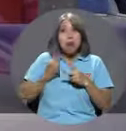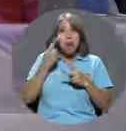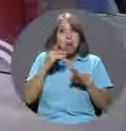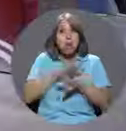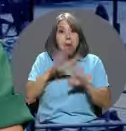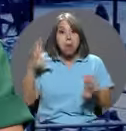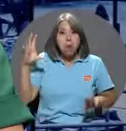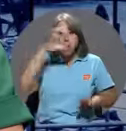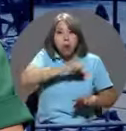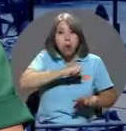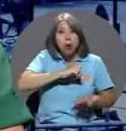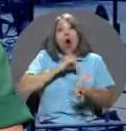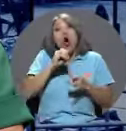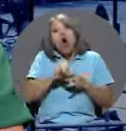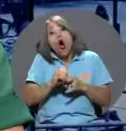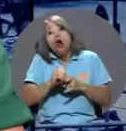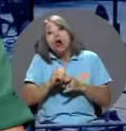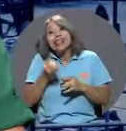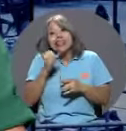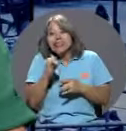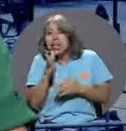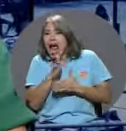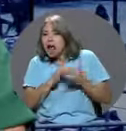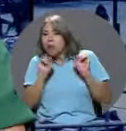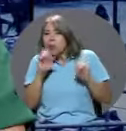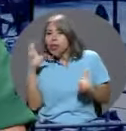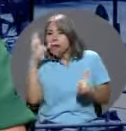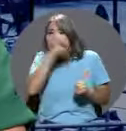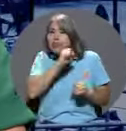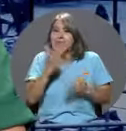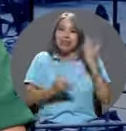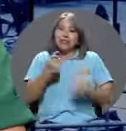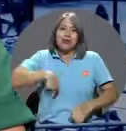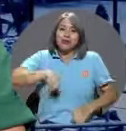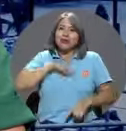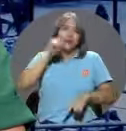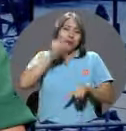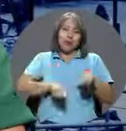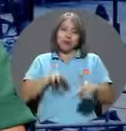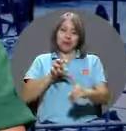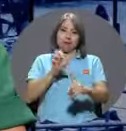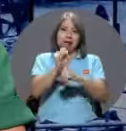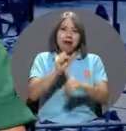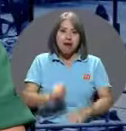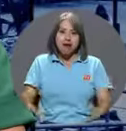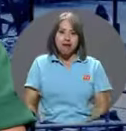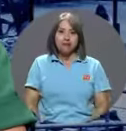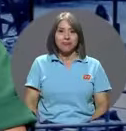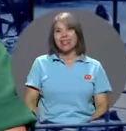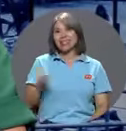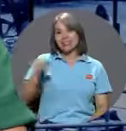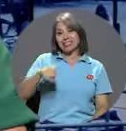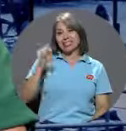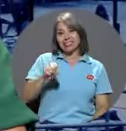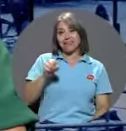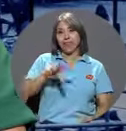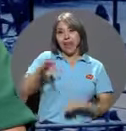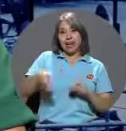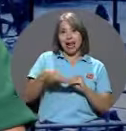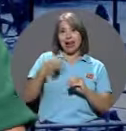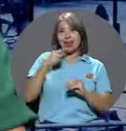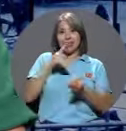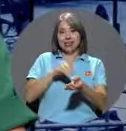partir de esta concepción importante de ser humano biopsicosocial e integral. Exacto. Porque ha